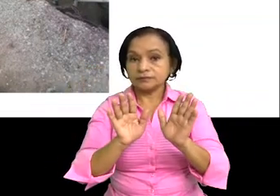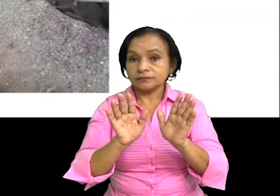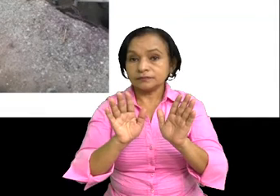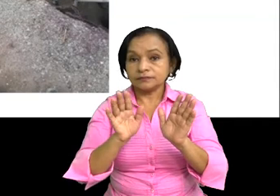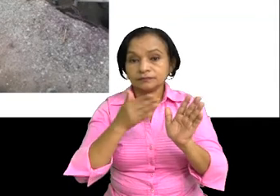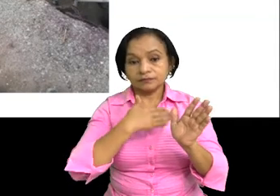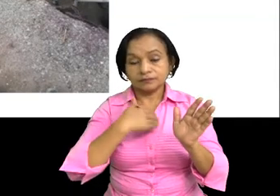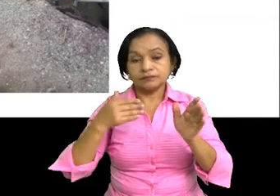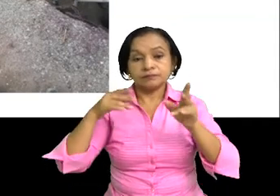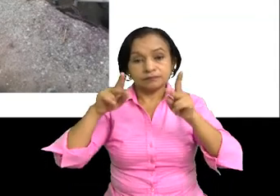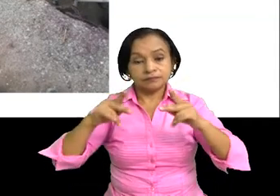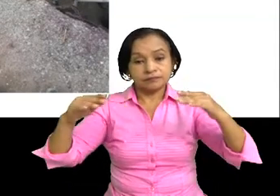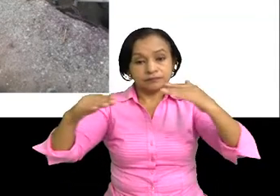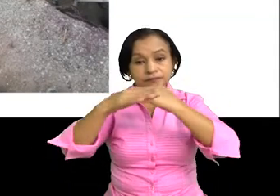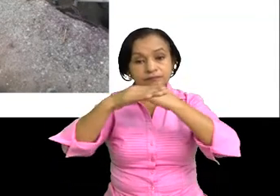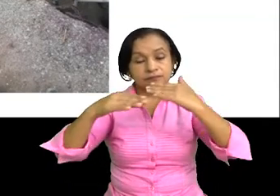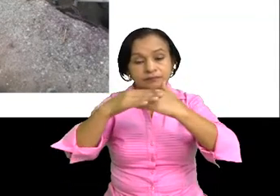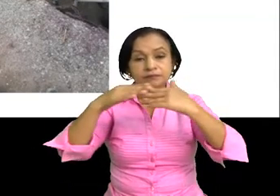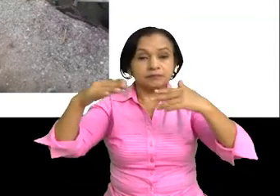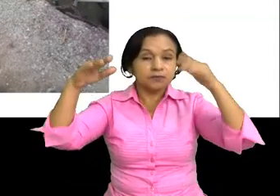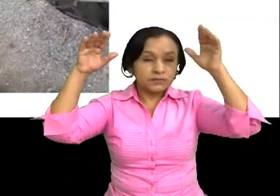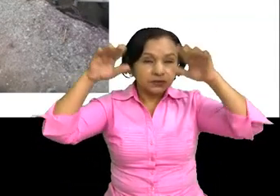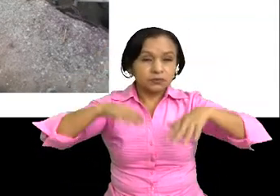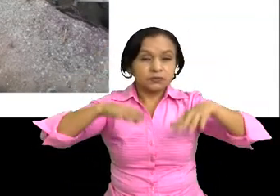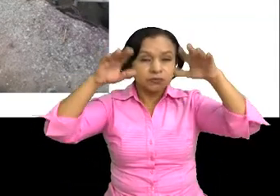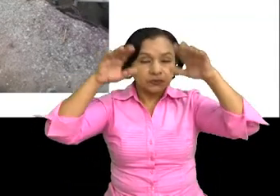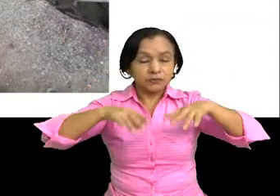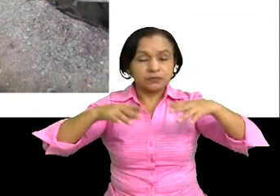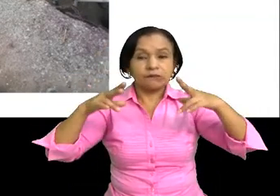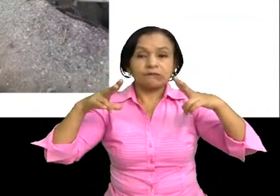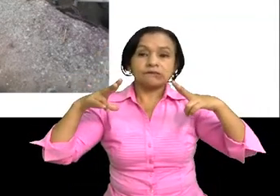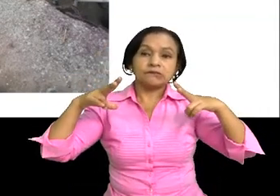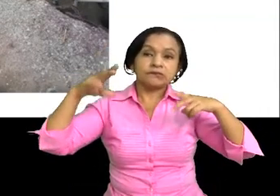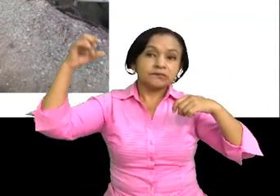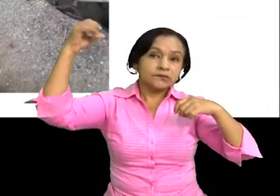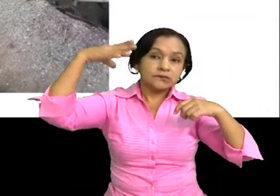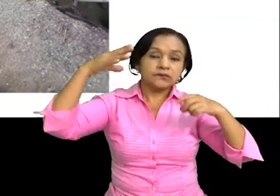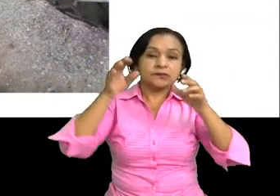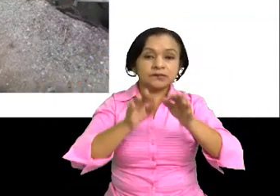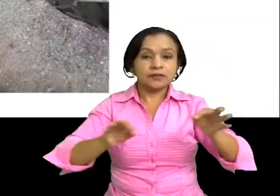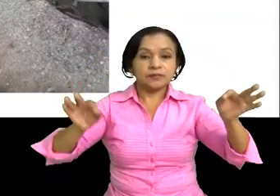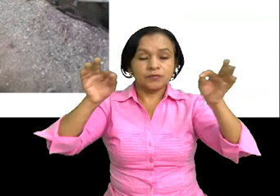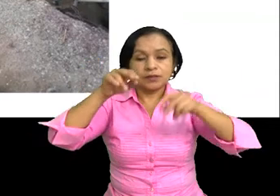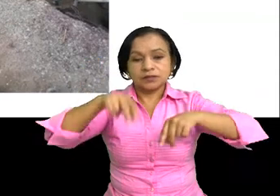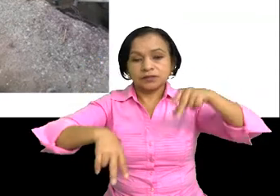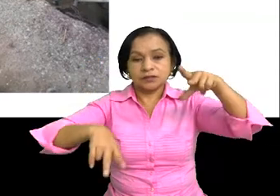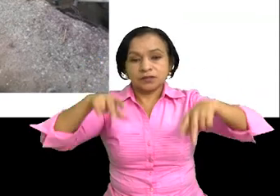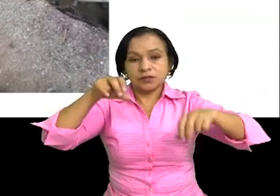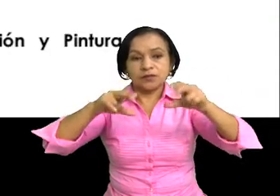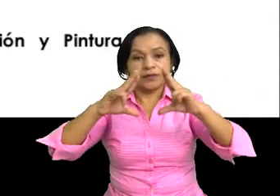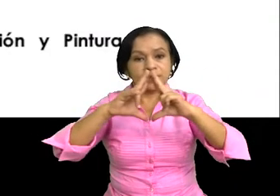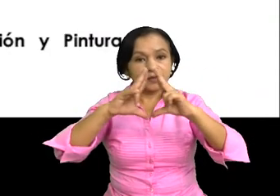el tránsito de invierno y verano en esa importante zona de las Segovias de nuestro país.